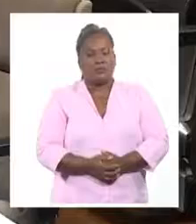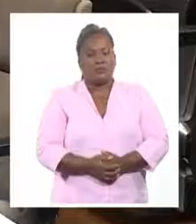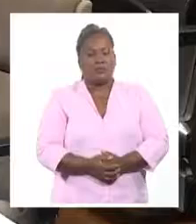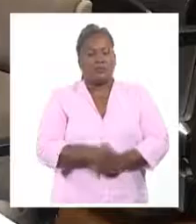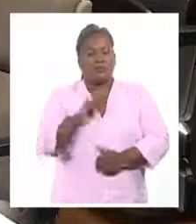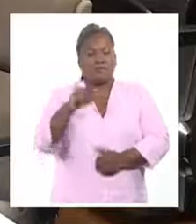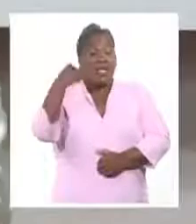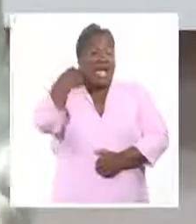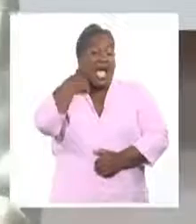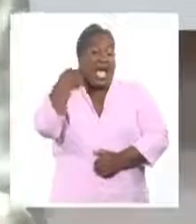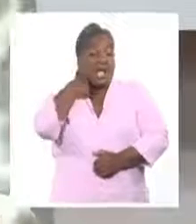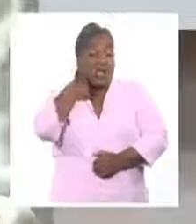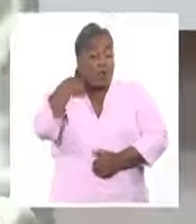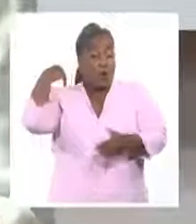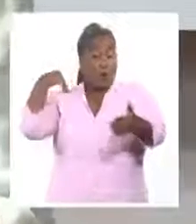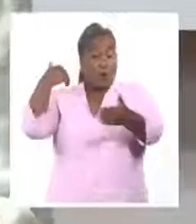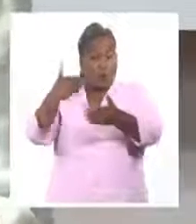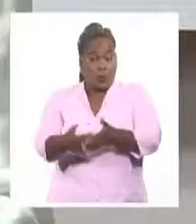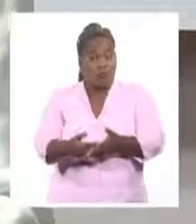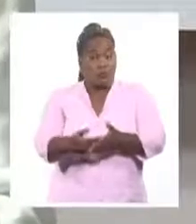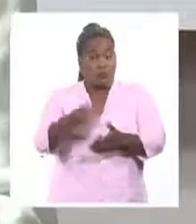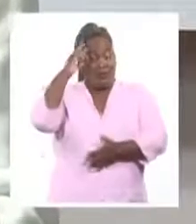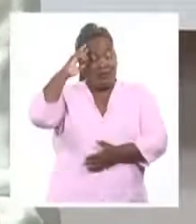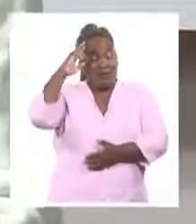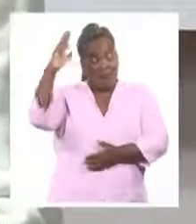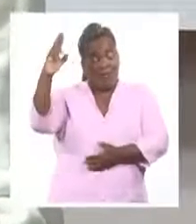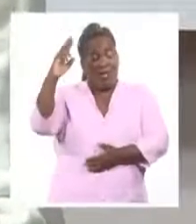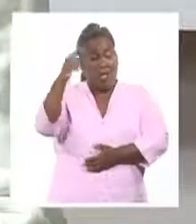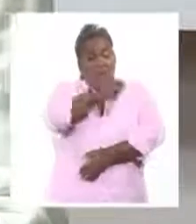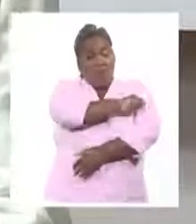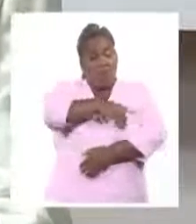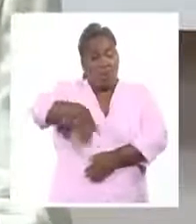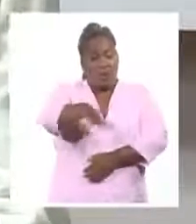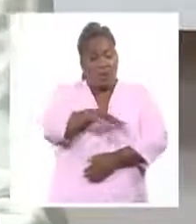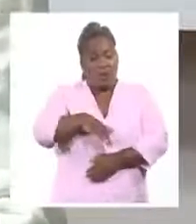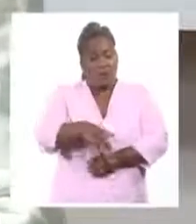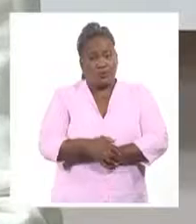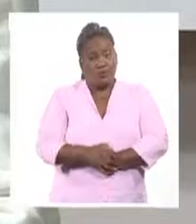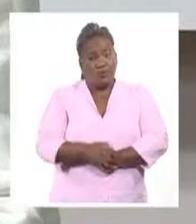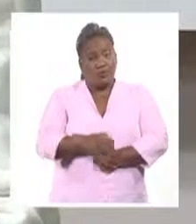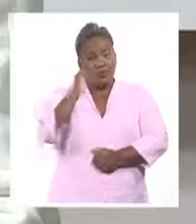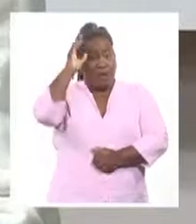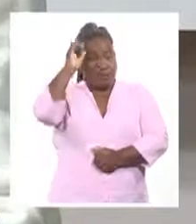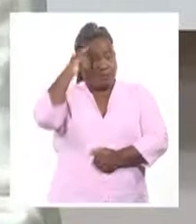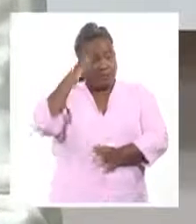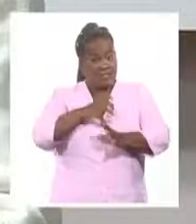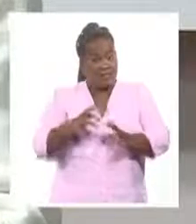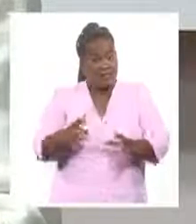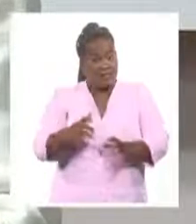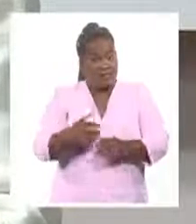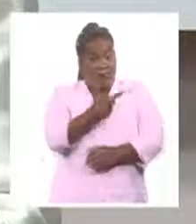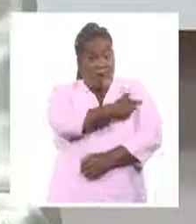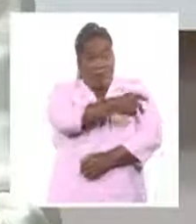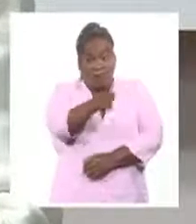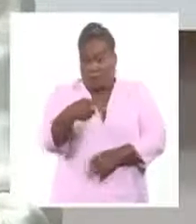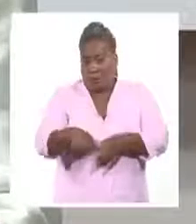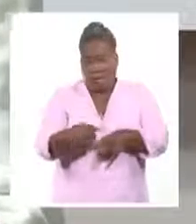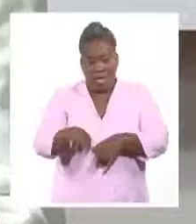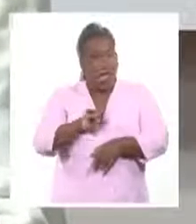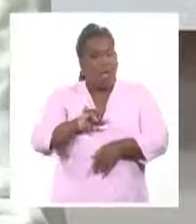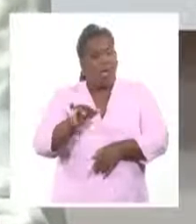Estos años desafiantes quedarán en la memoria popular no solo por la suprema creación de los científicos, sino también por